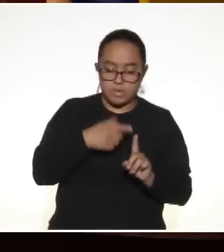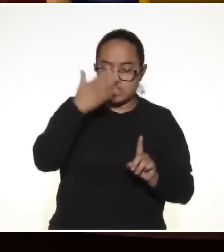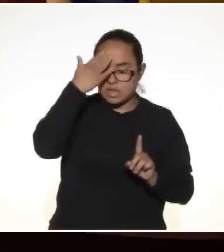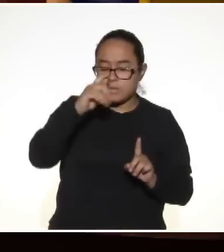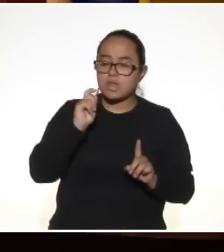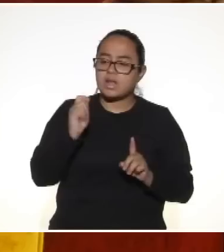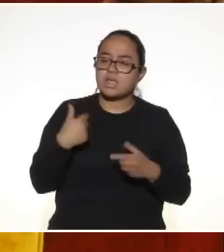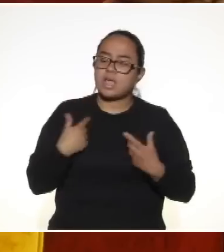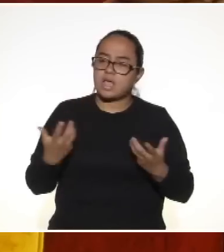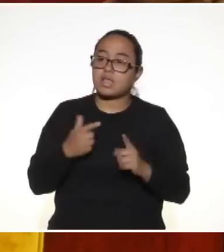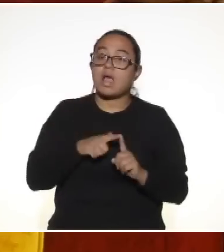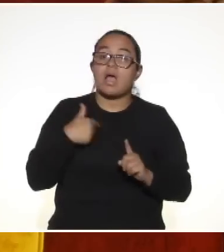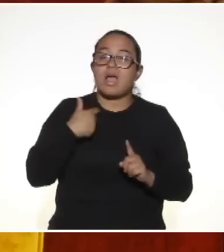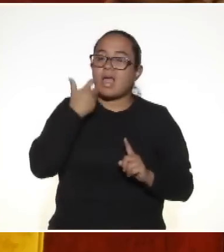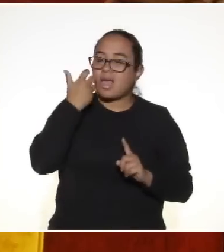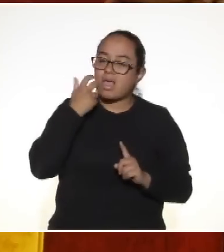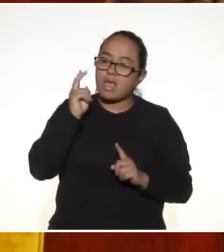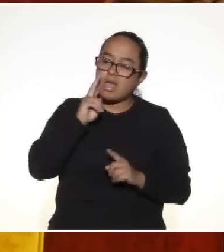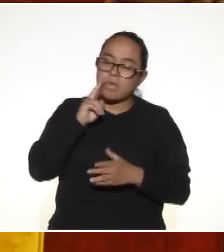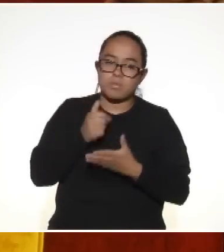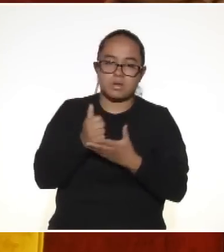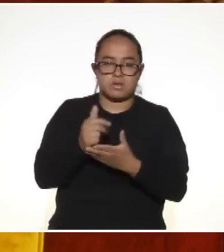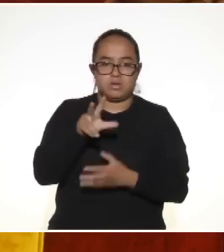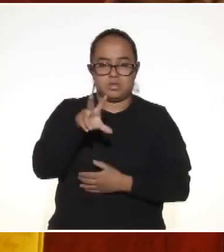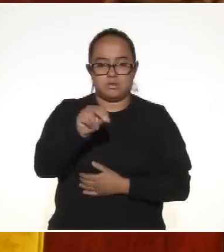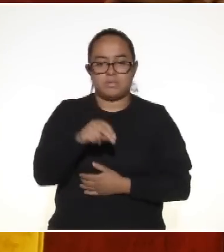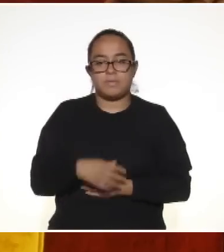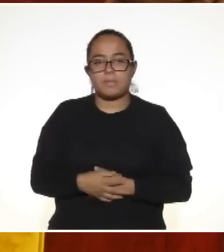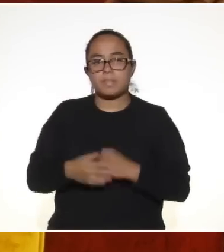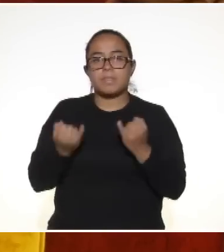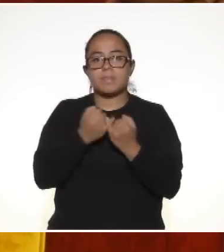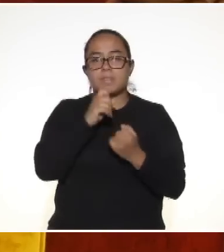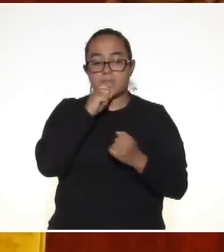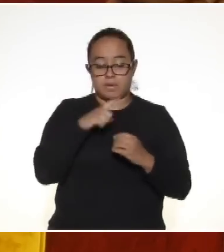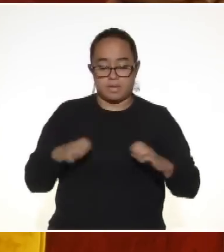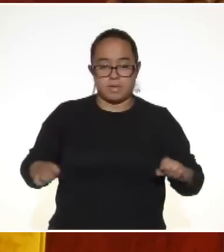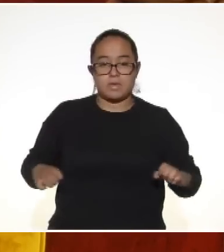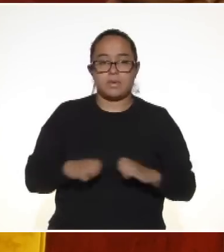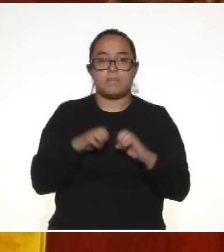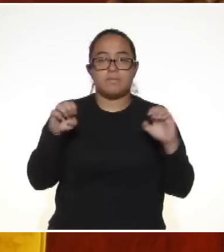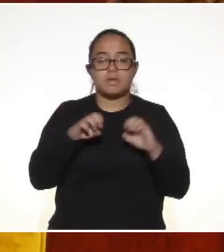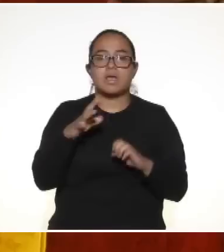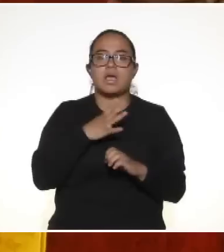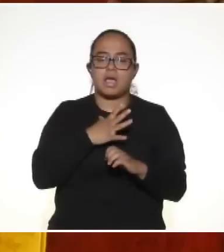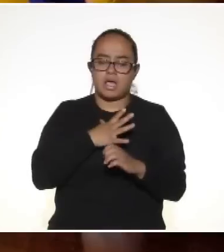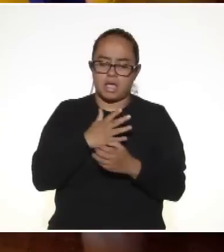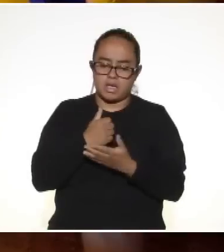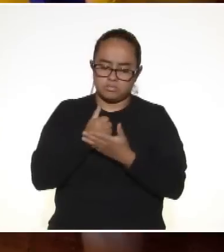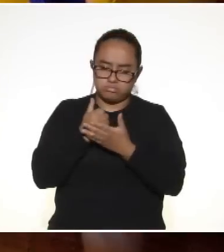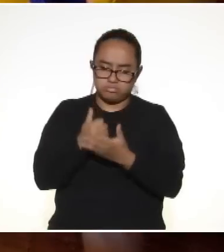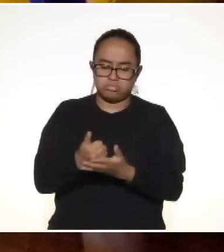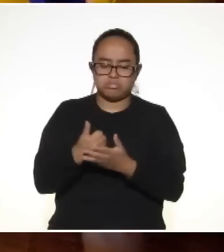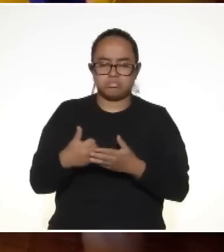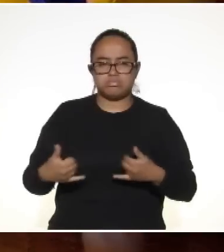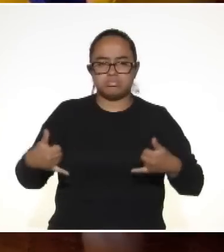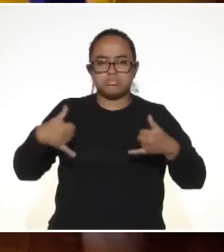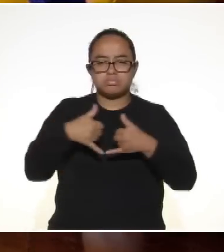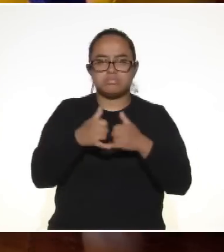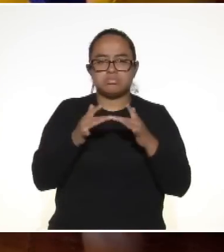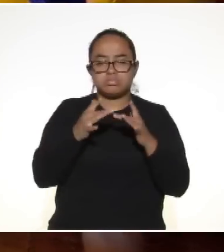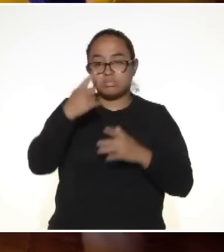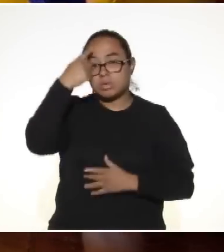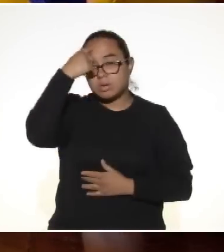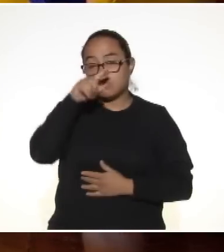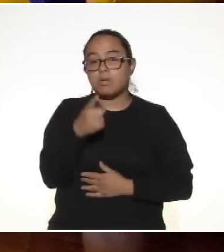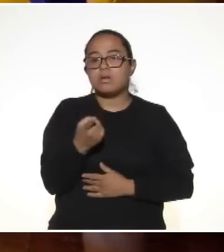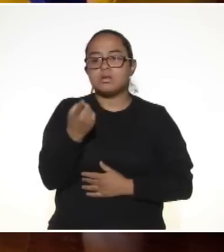haciendo, no improvisar. Y también los números de emergencia tienen asistencia telefónica para dar